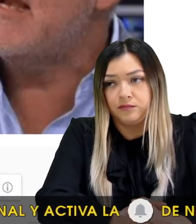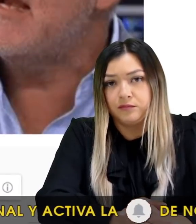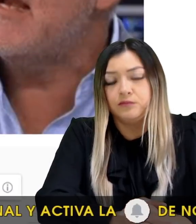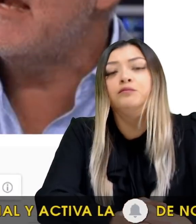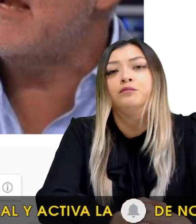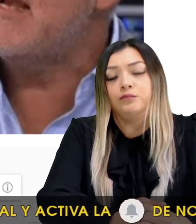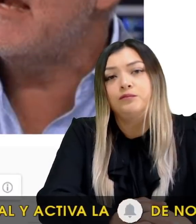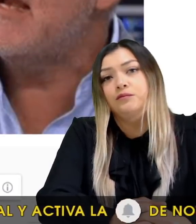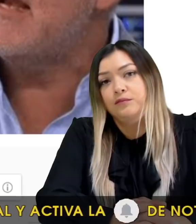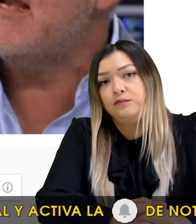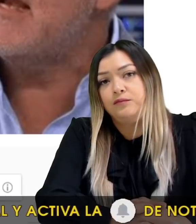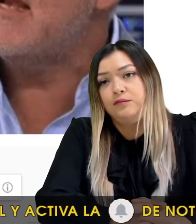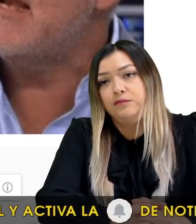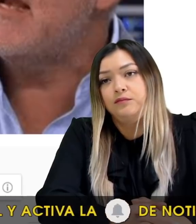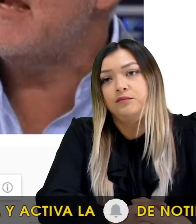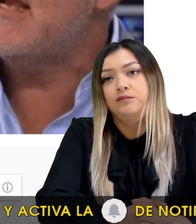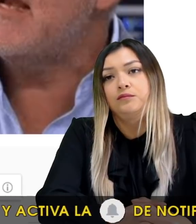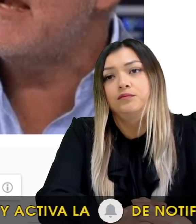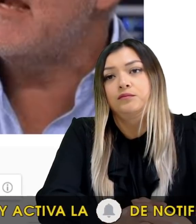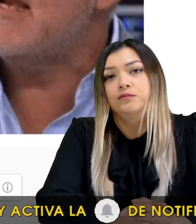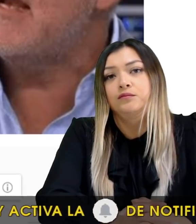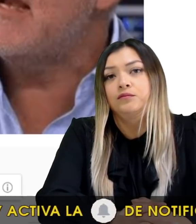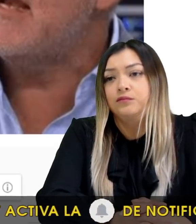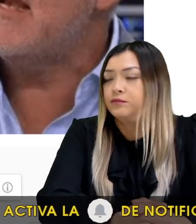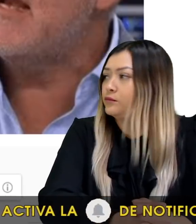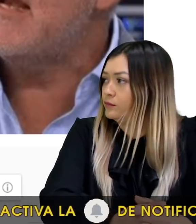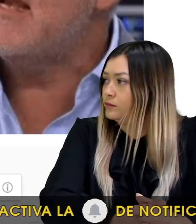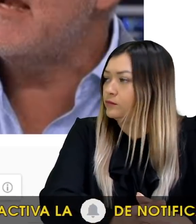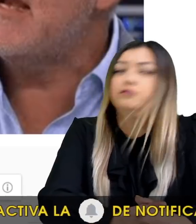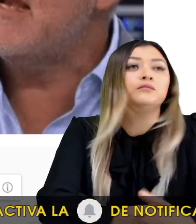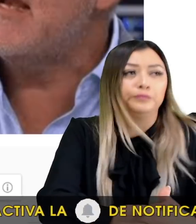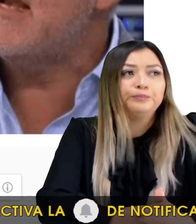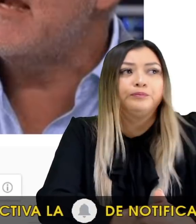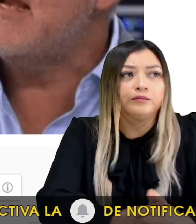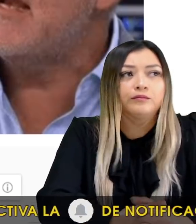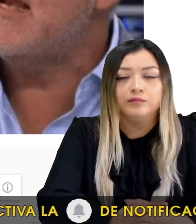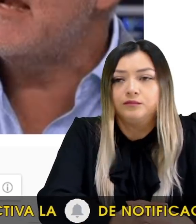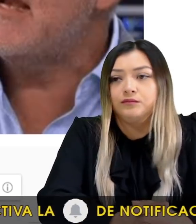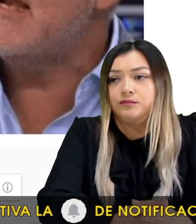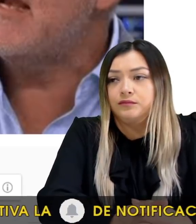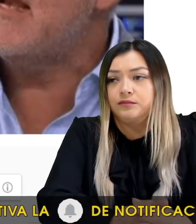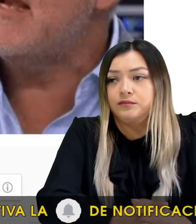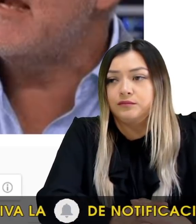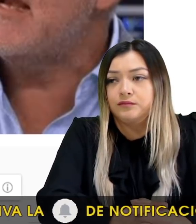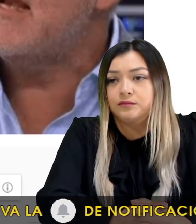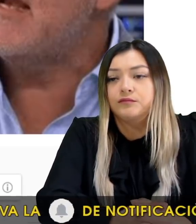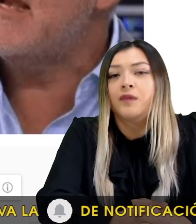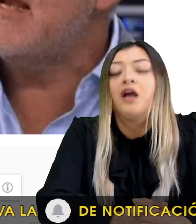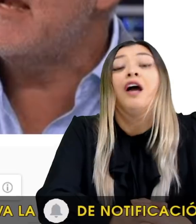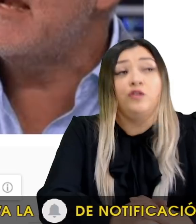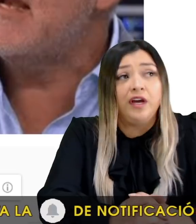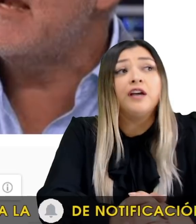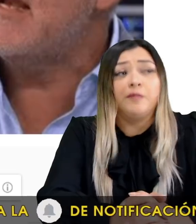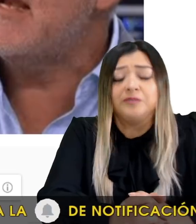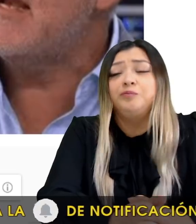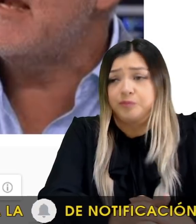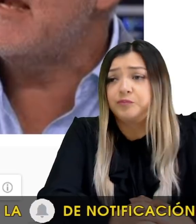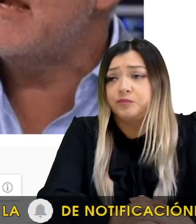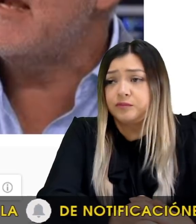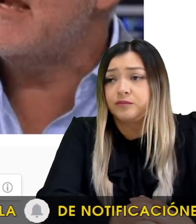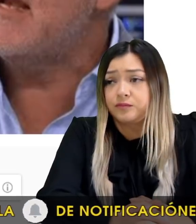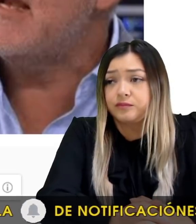Proceso, que ya ayer comenzaron, fue ayer o antier que sacaron a John Ackerman. Pero